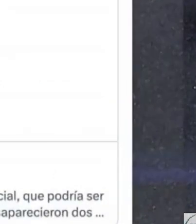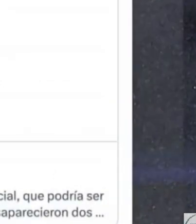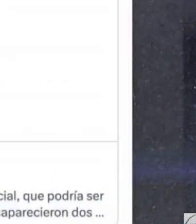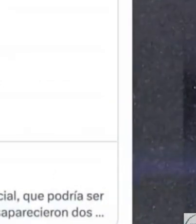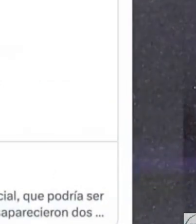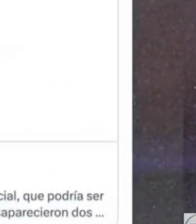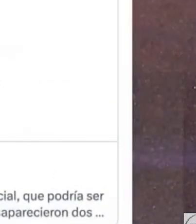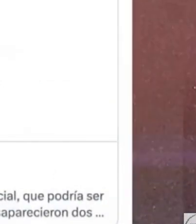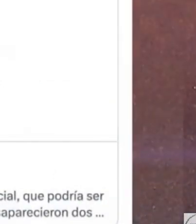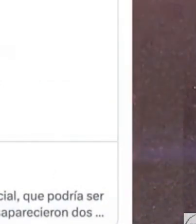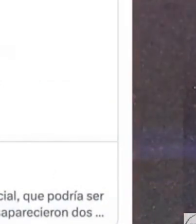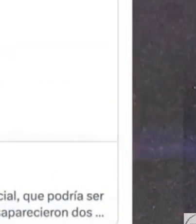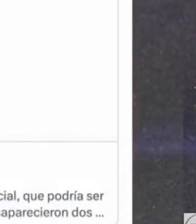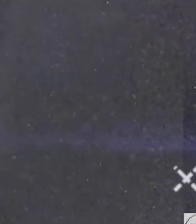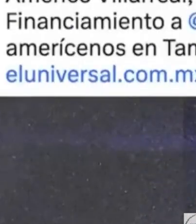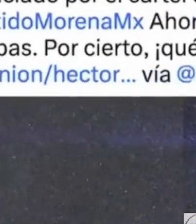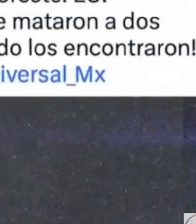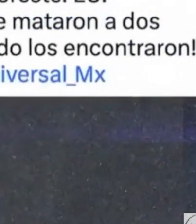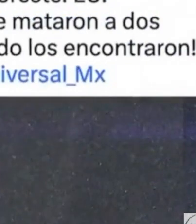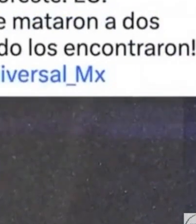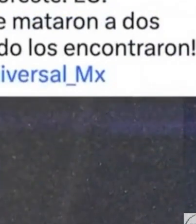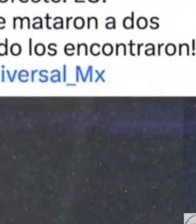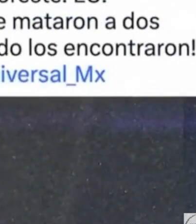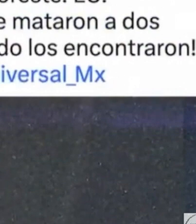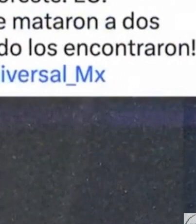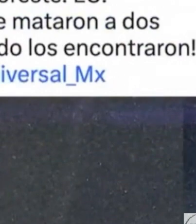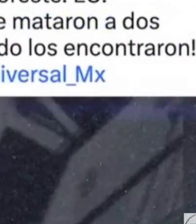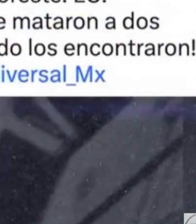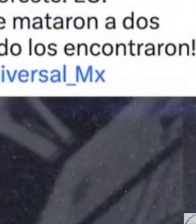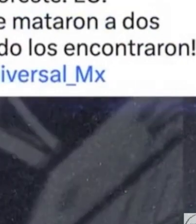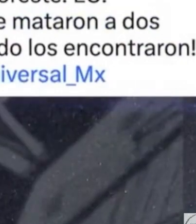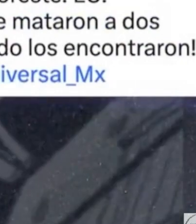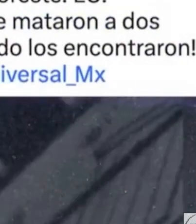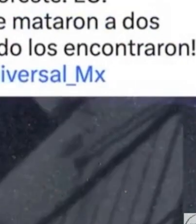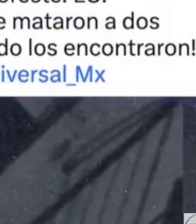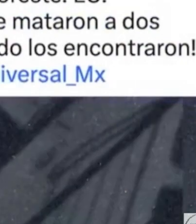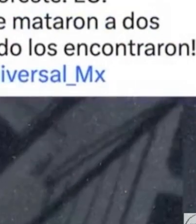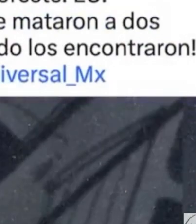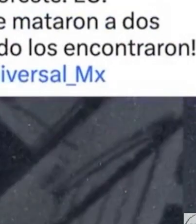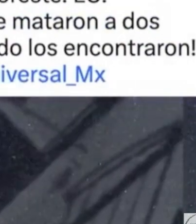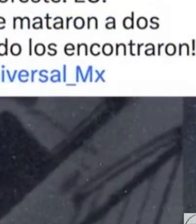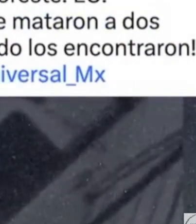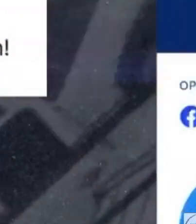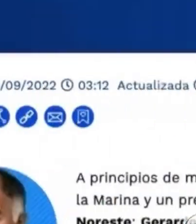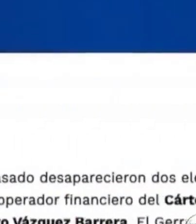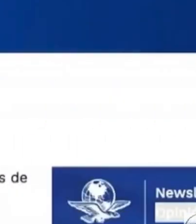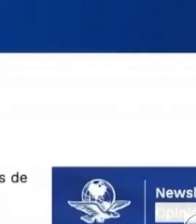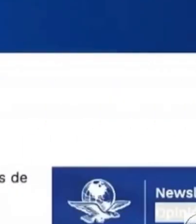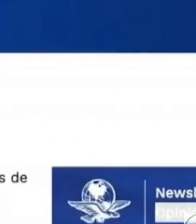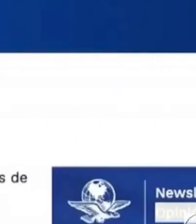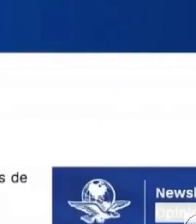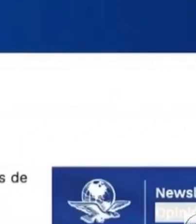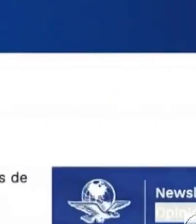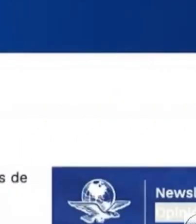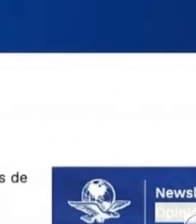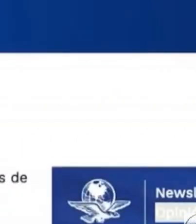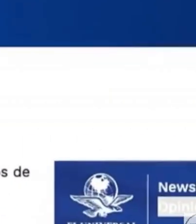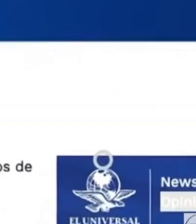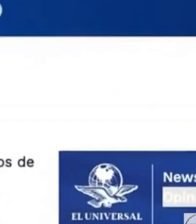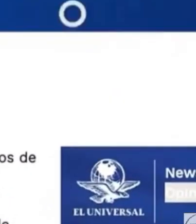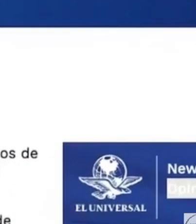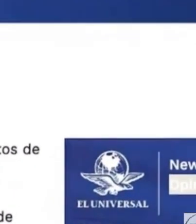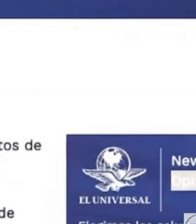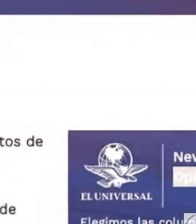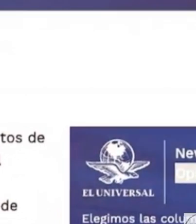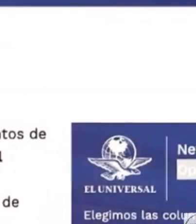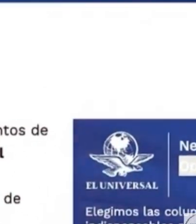columna periodística en la que se afirma que el gobernador de Tamaulipas, Américo Villarreal, y el partido Morena recibieron financiamiento